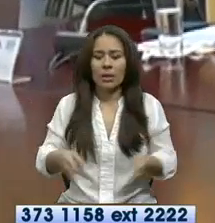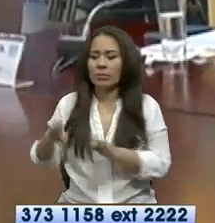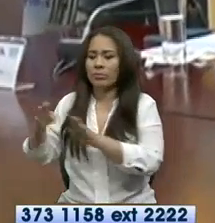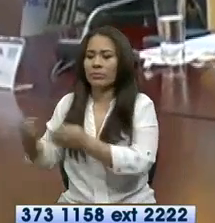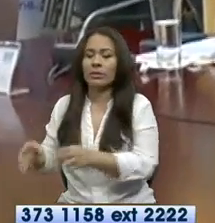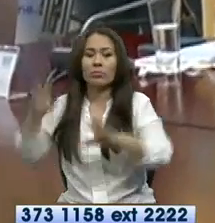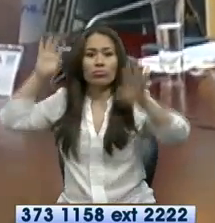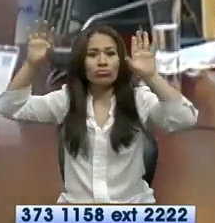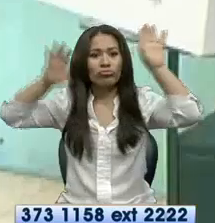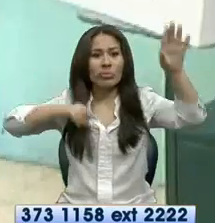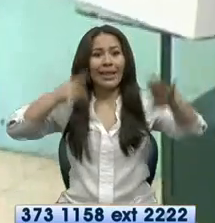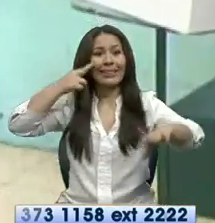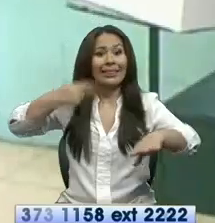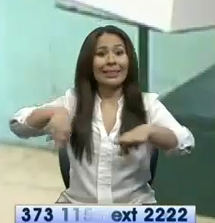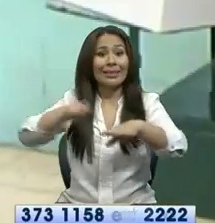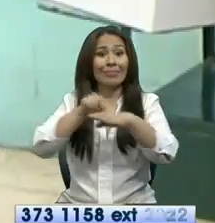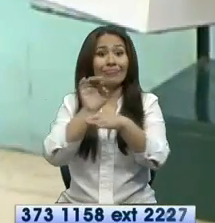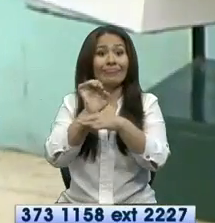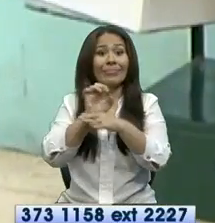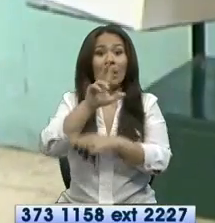a nivel nacional en